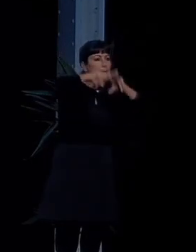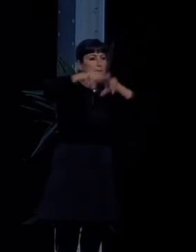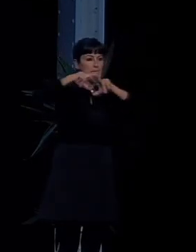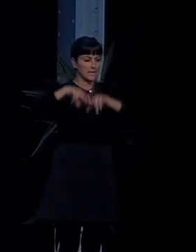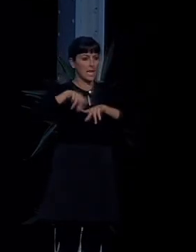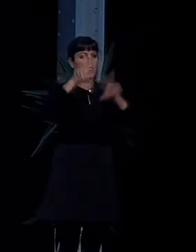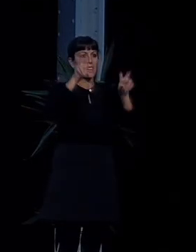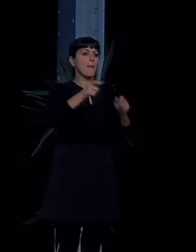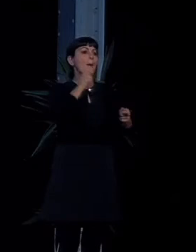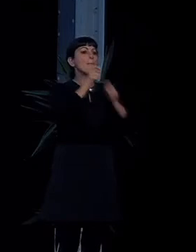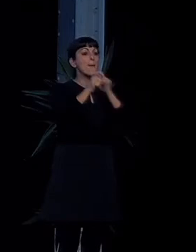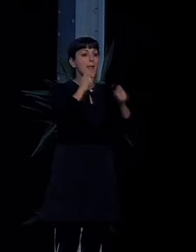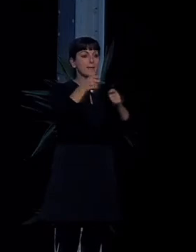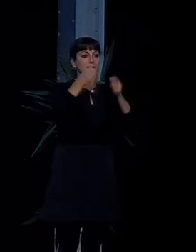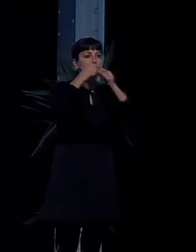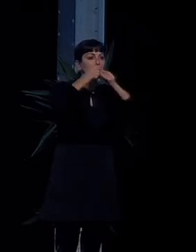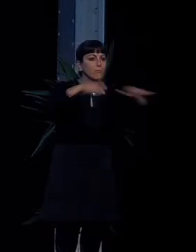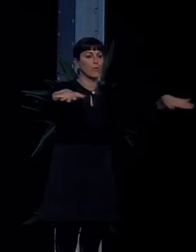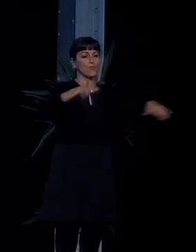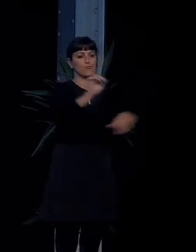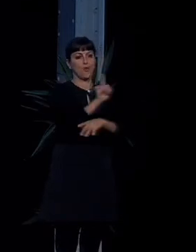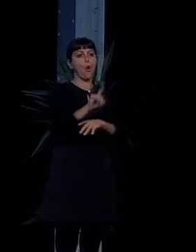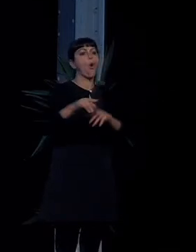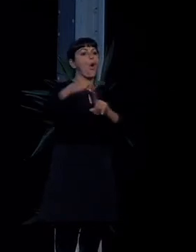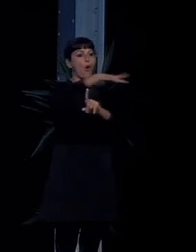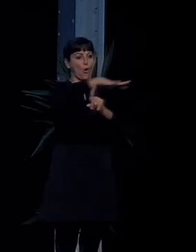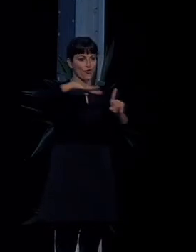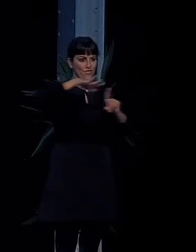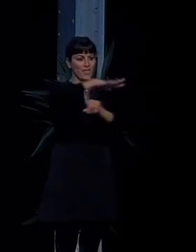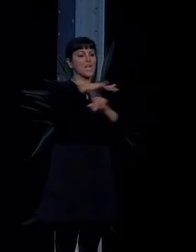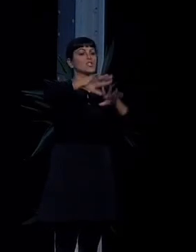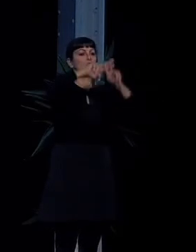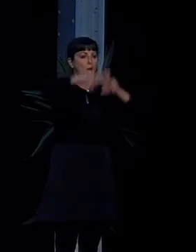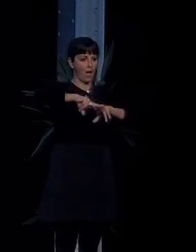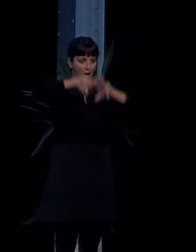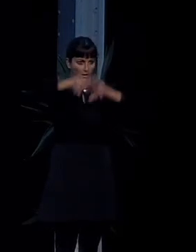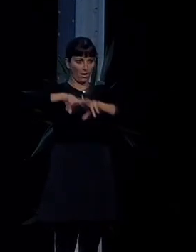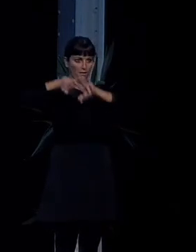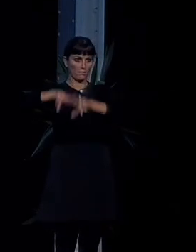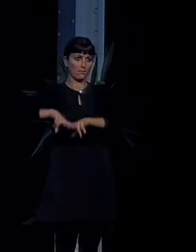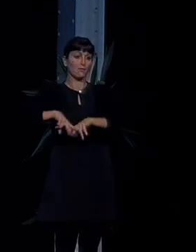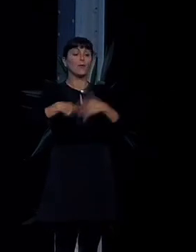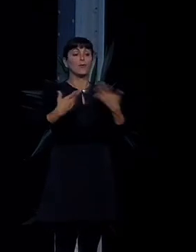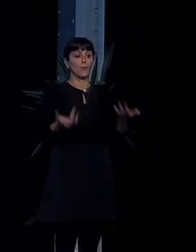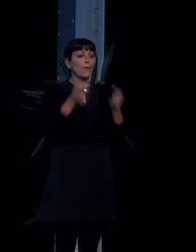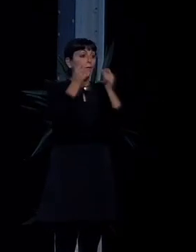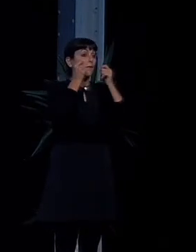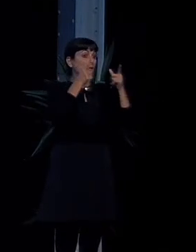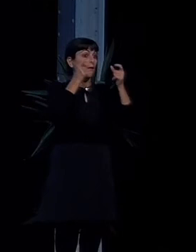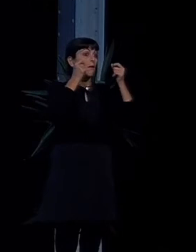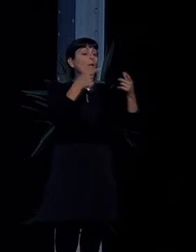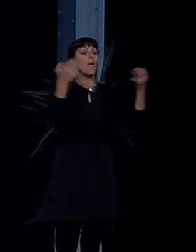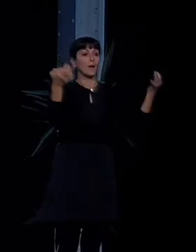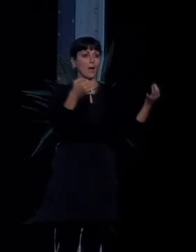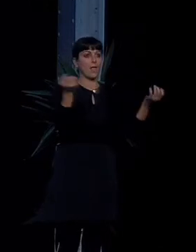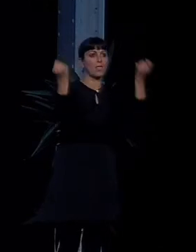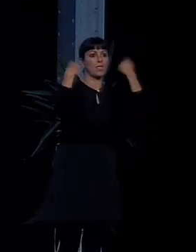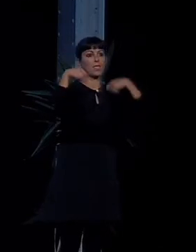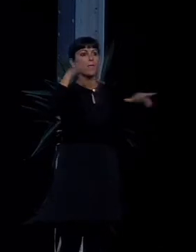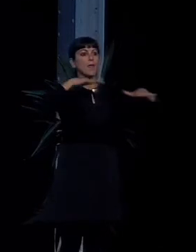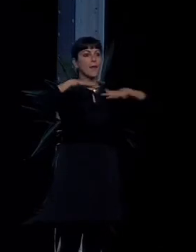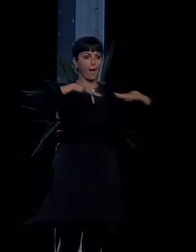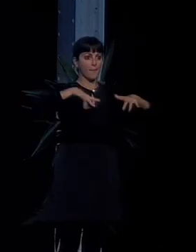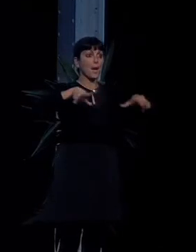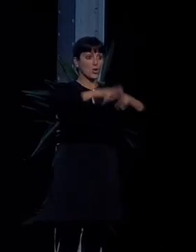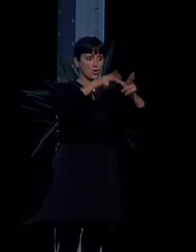en la prensa, sino que va a hacer un análisis de contexto y lo que va a hacer es analizar y ver cuáles fueron las dinámicas sociales y